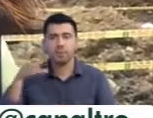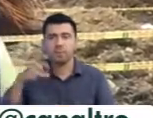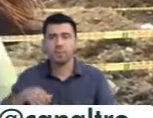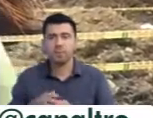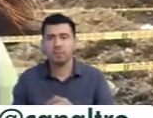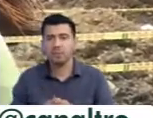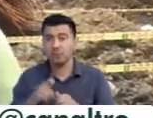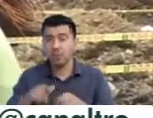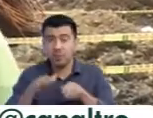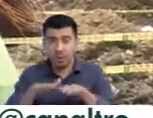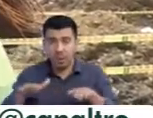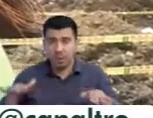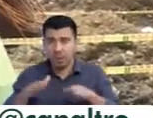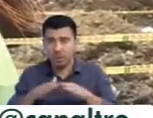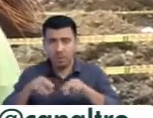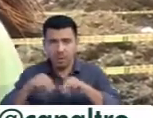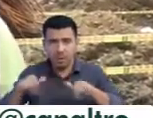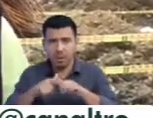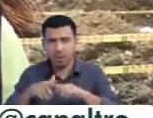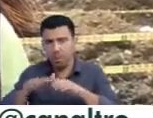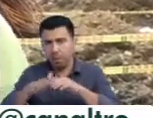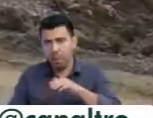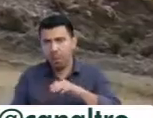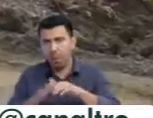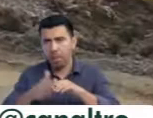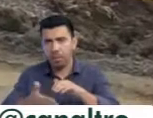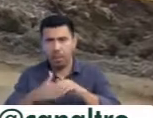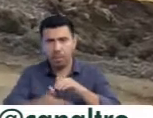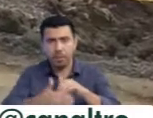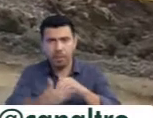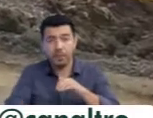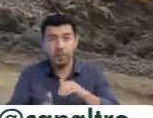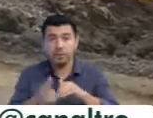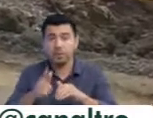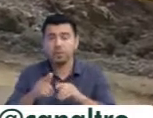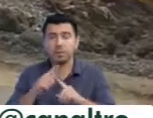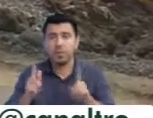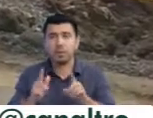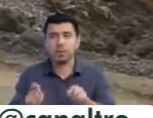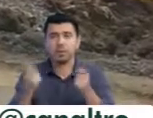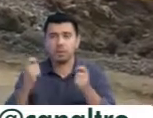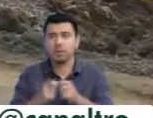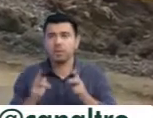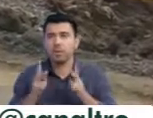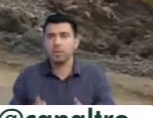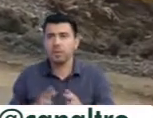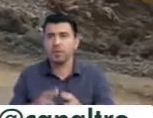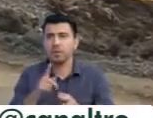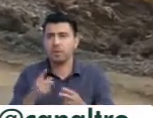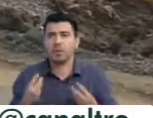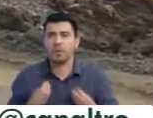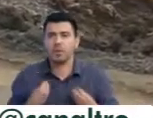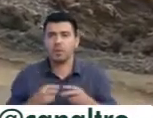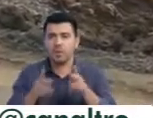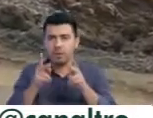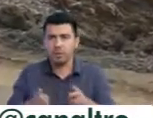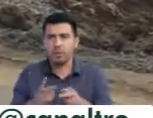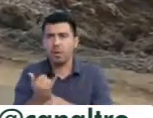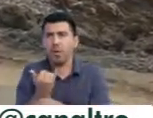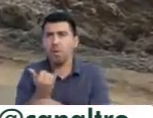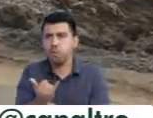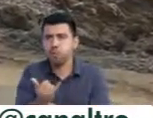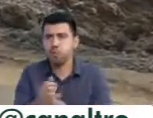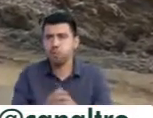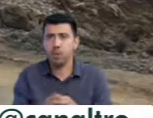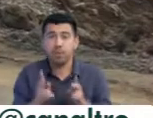llevado víctimas fatales a este momento. Se hizo reconocimiento pues de los habitantes que están, de la gente que se